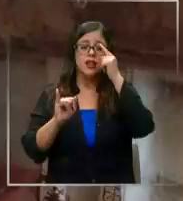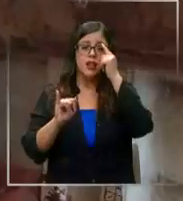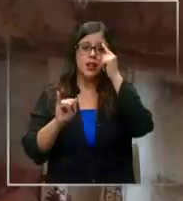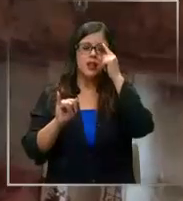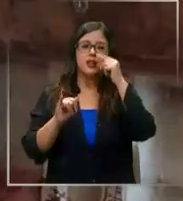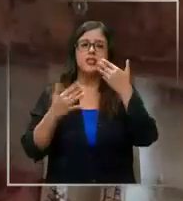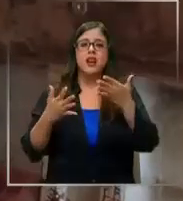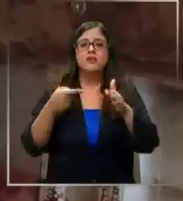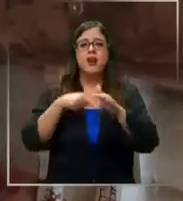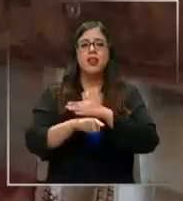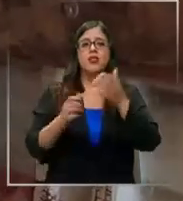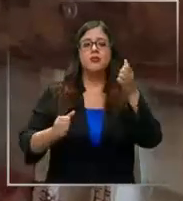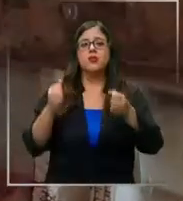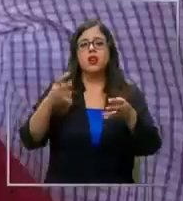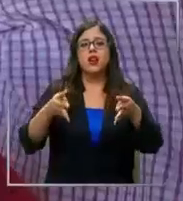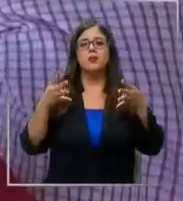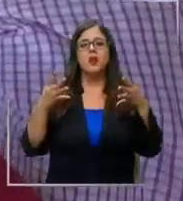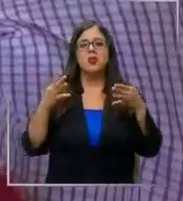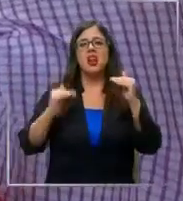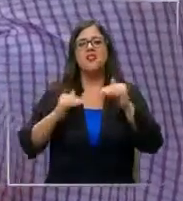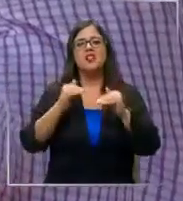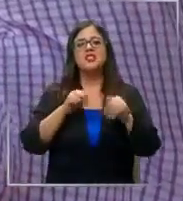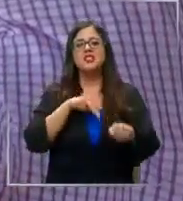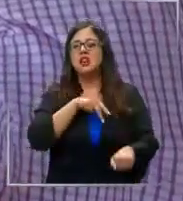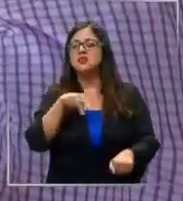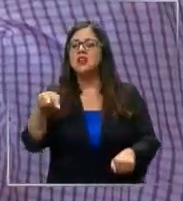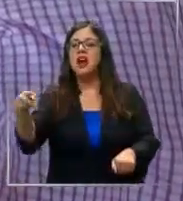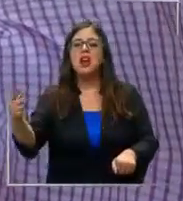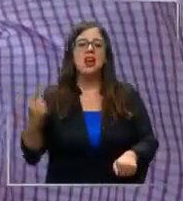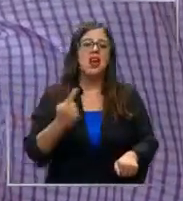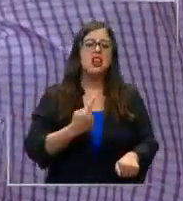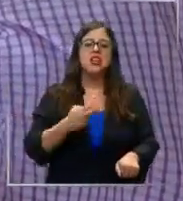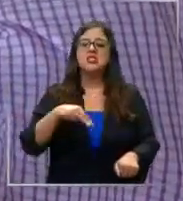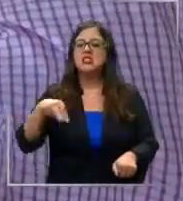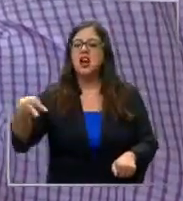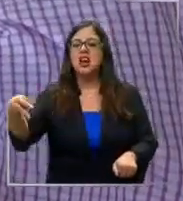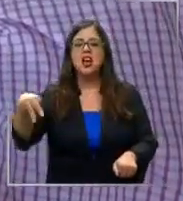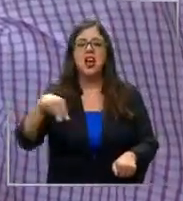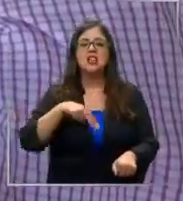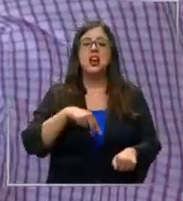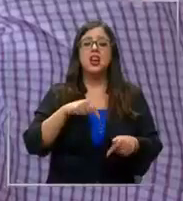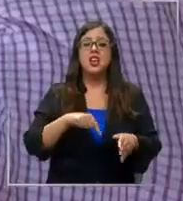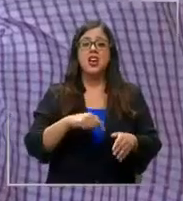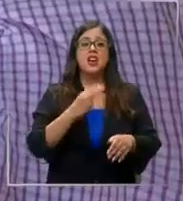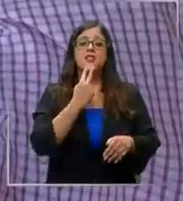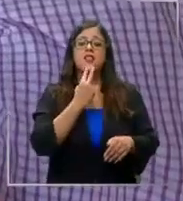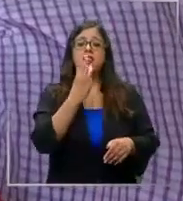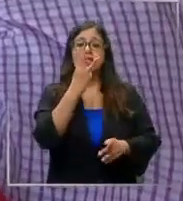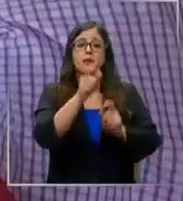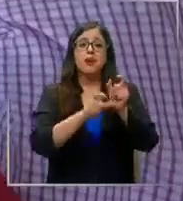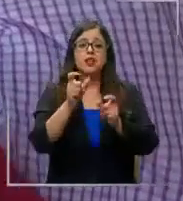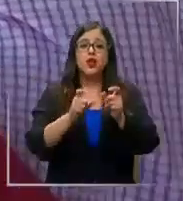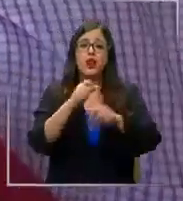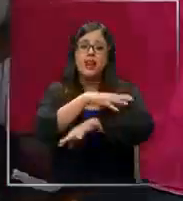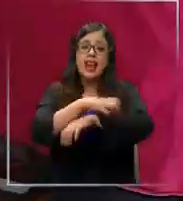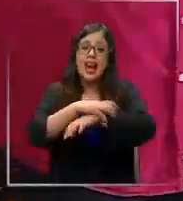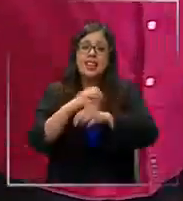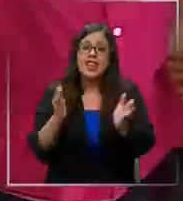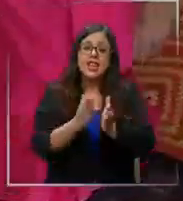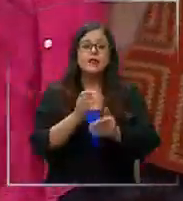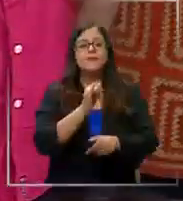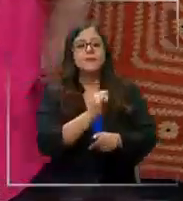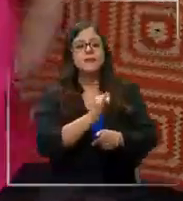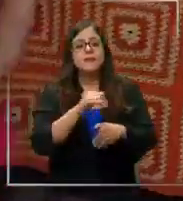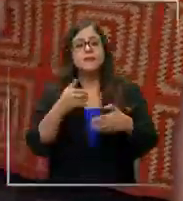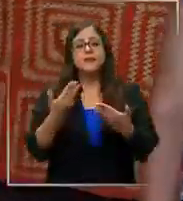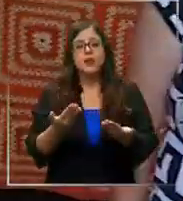dentro de su camión, a la que sale, sale, para afuera y dentro para acá. O sea, acá viven tres personas y un gatito. Y un gatito. Pero